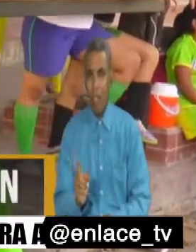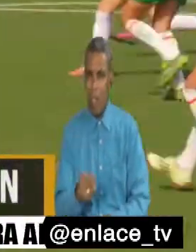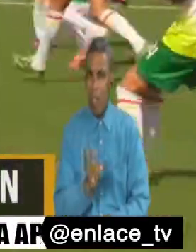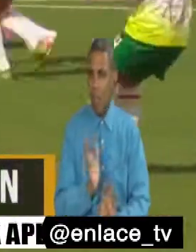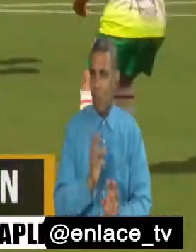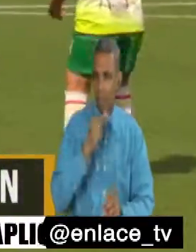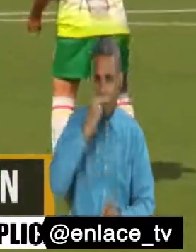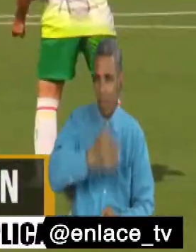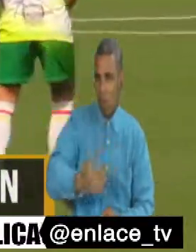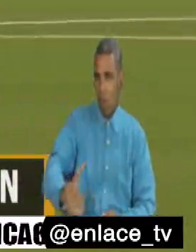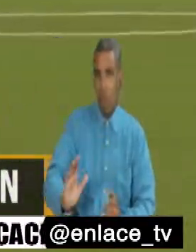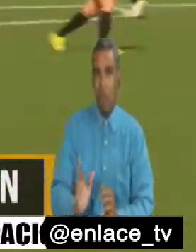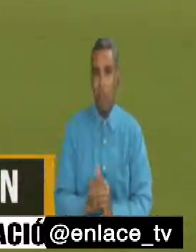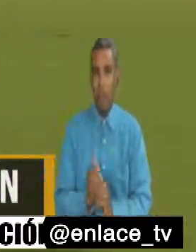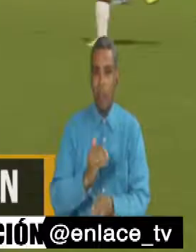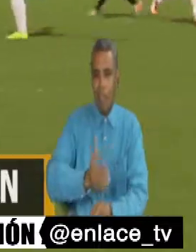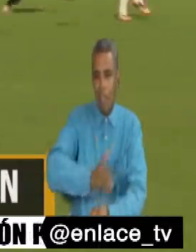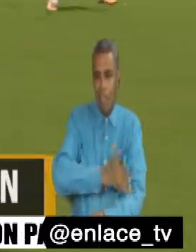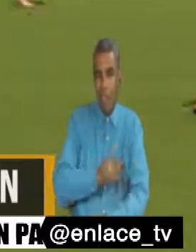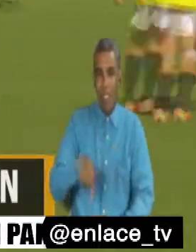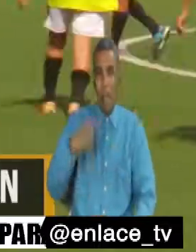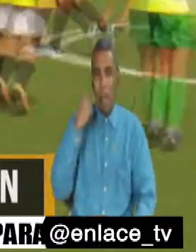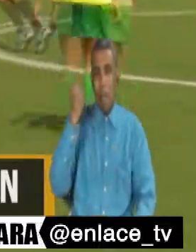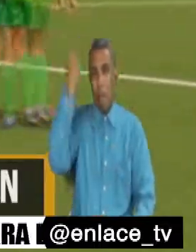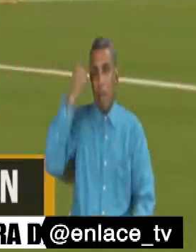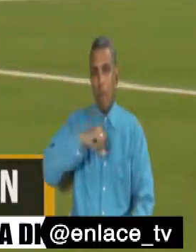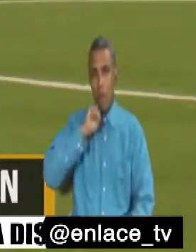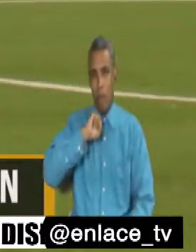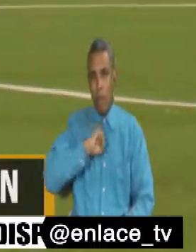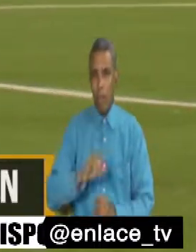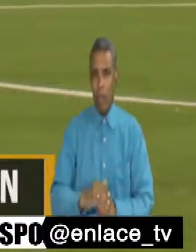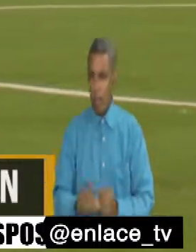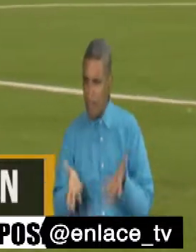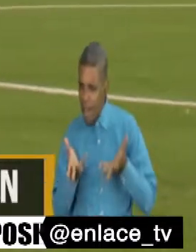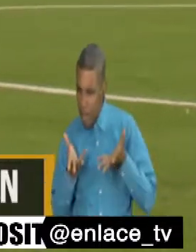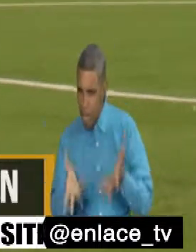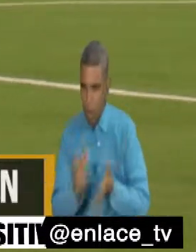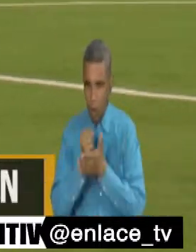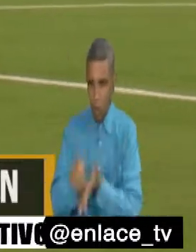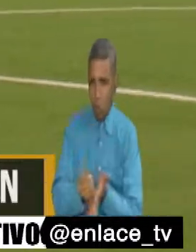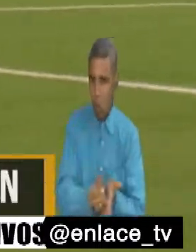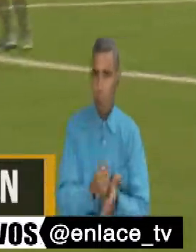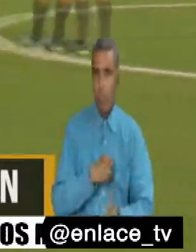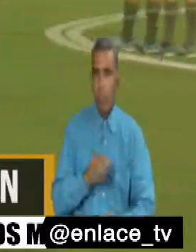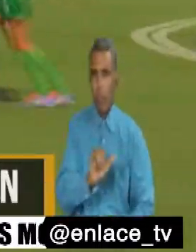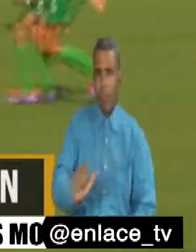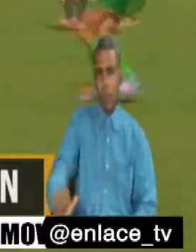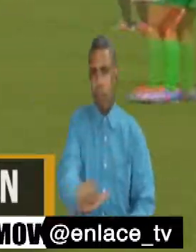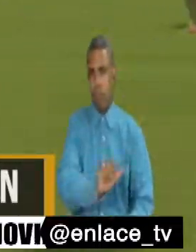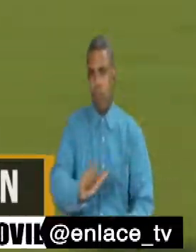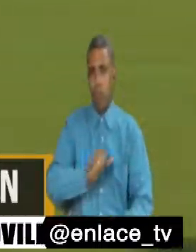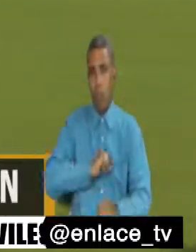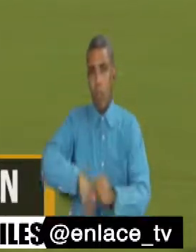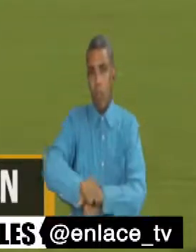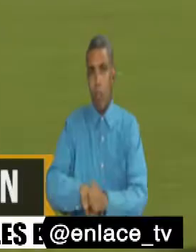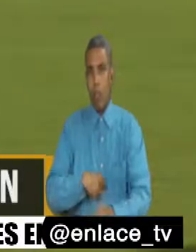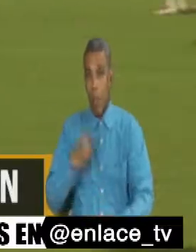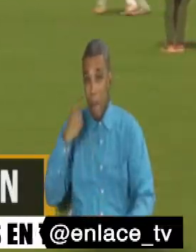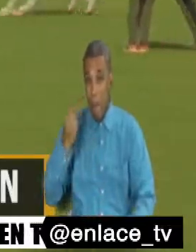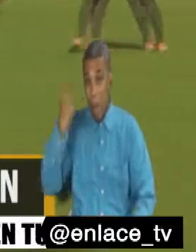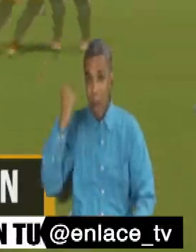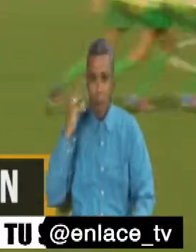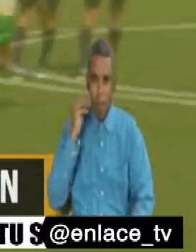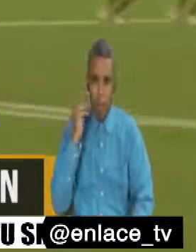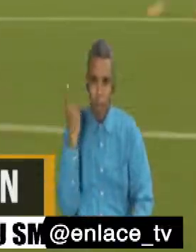no habíamos tenido la oportunidad de tener. Entonces estamos fortaleciendo esas categorías, el inicio de las niñas en el deporte, en el fútbol. Las niñas